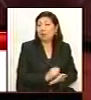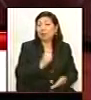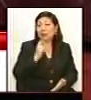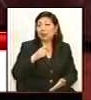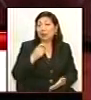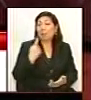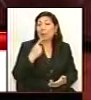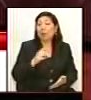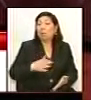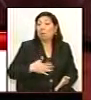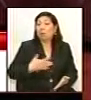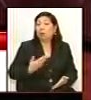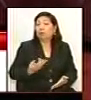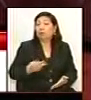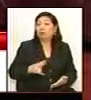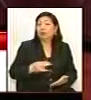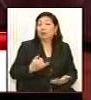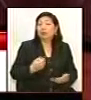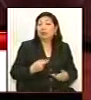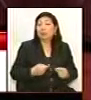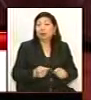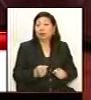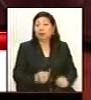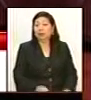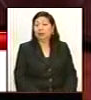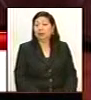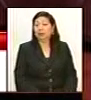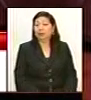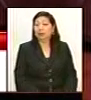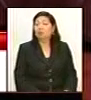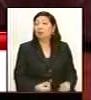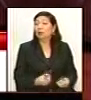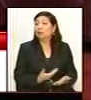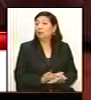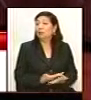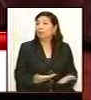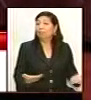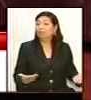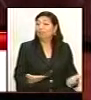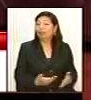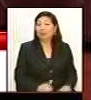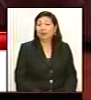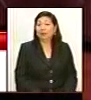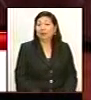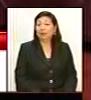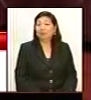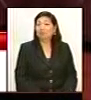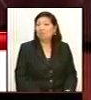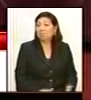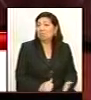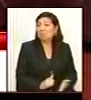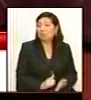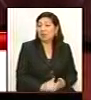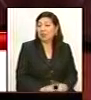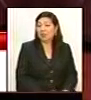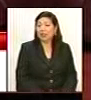necesariamente para poder suplir la atención del paciente, porque si no estaríamos incursos